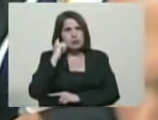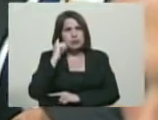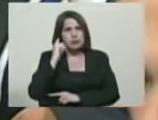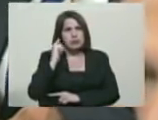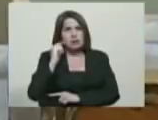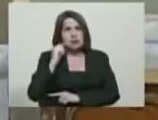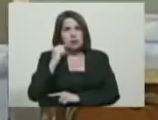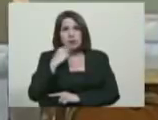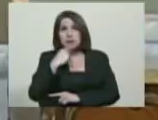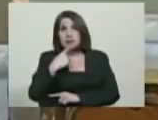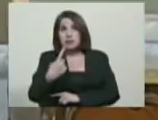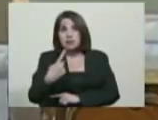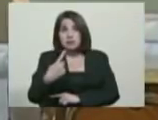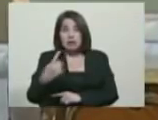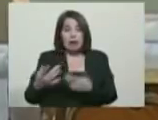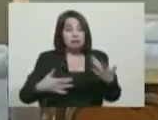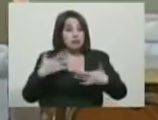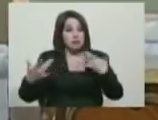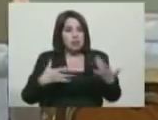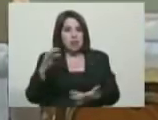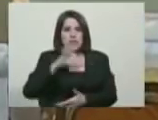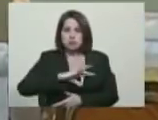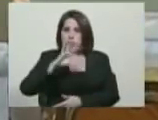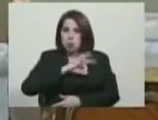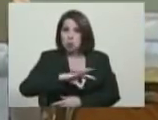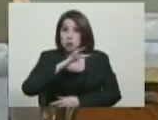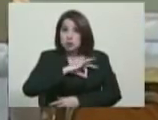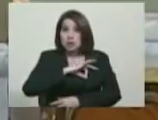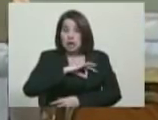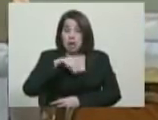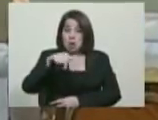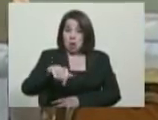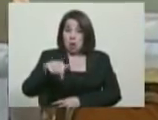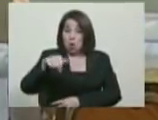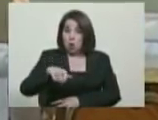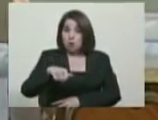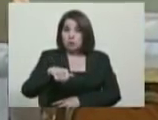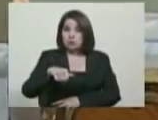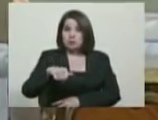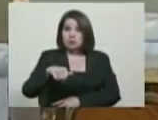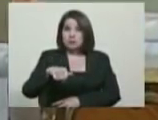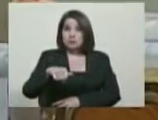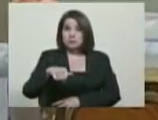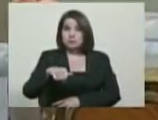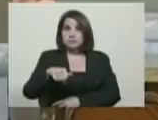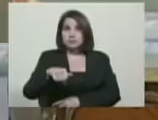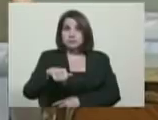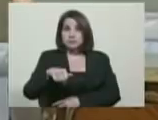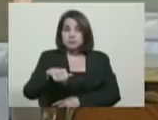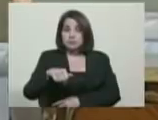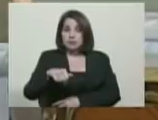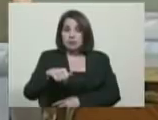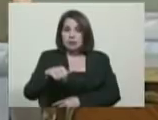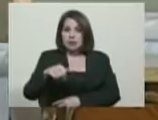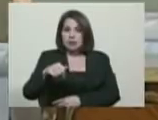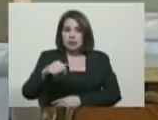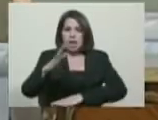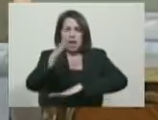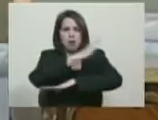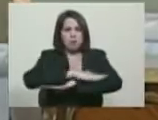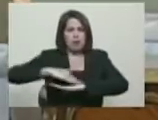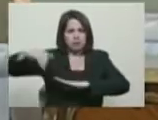Estamos en el punto de las actividades sociales. Hoy hemos, tanto como en el Panteón de Simón